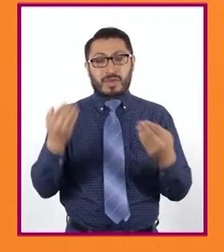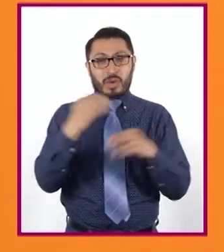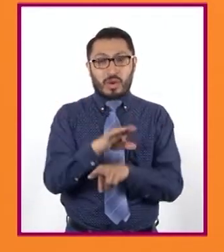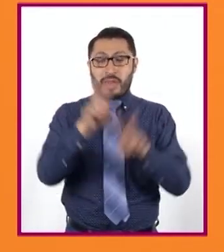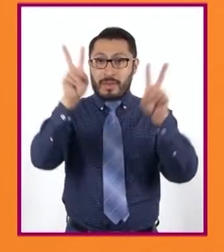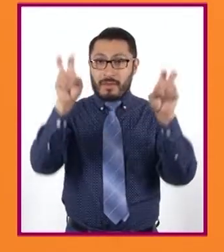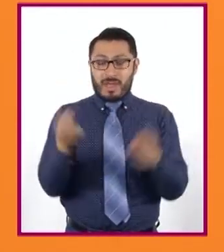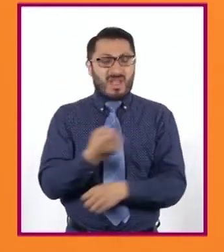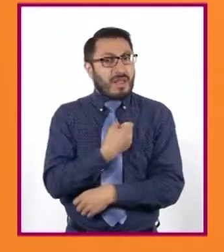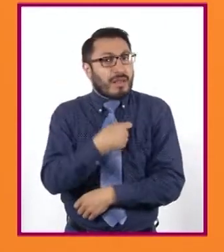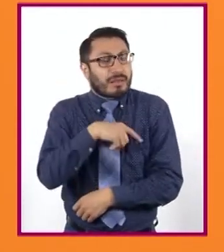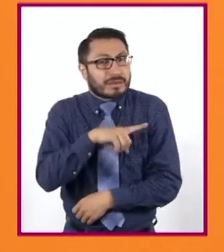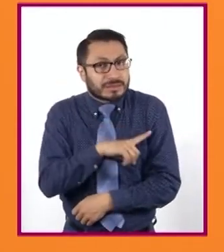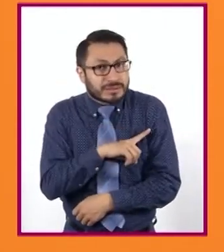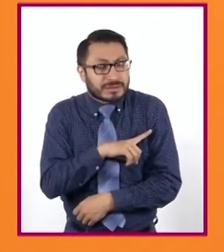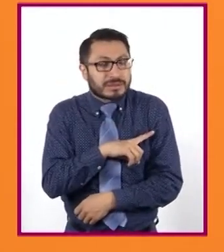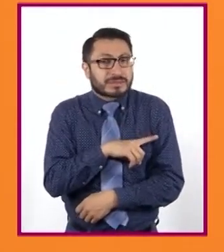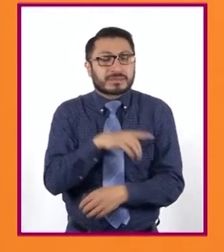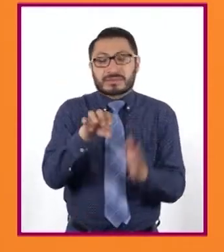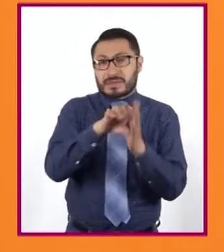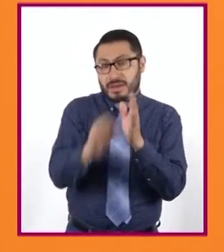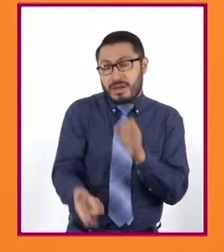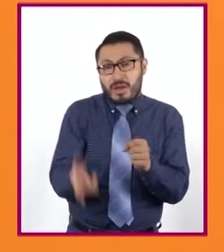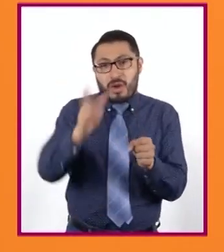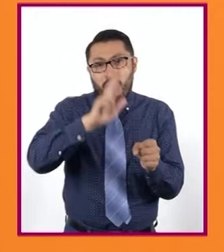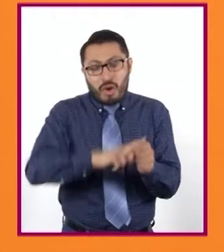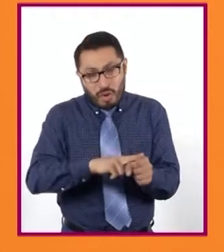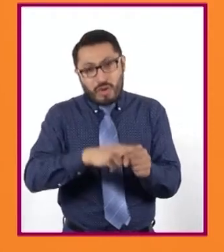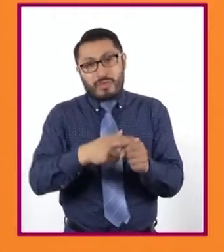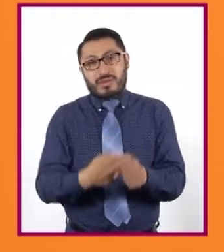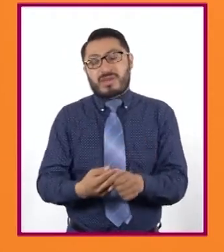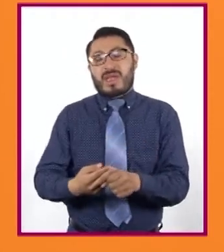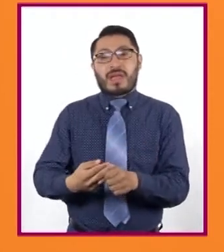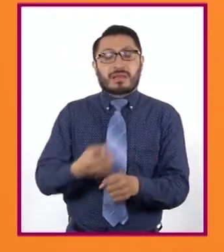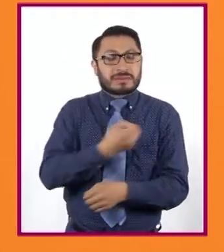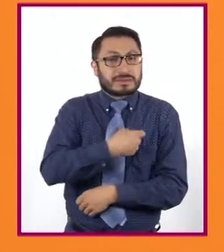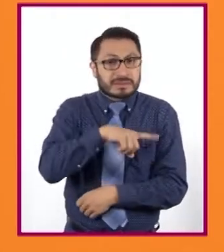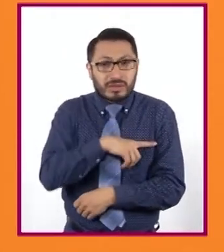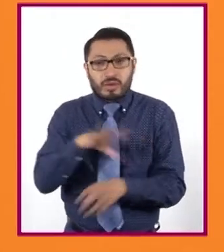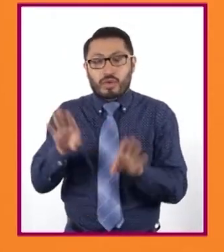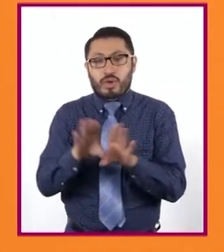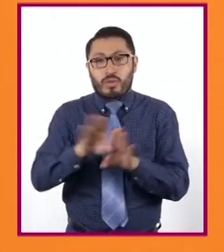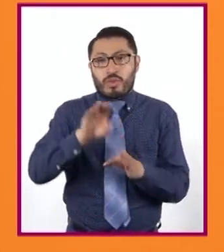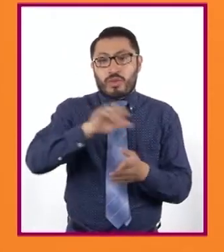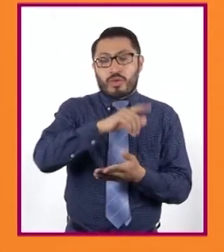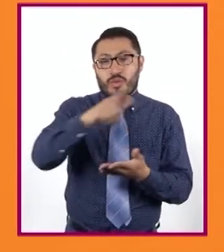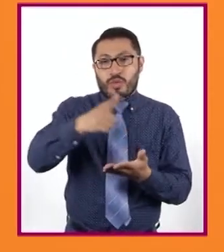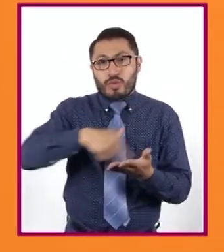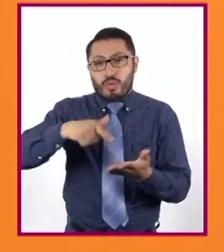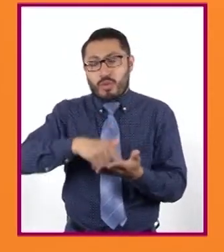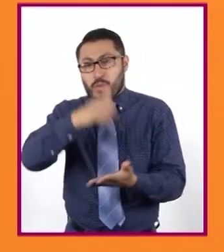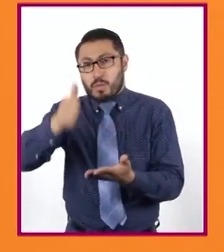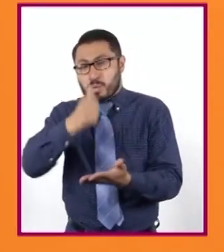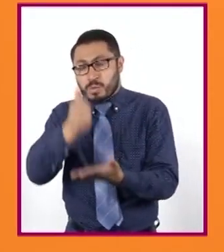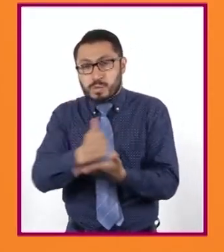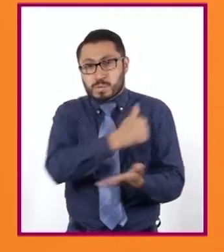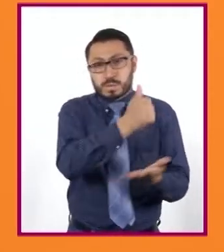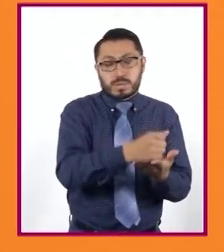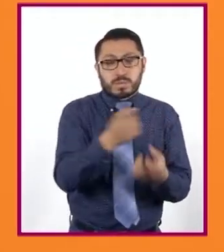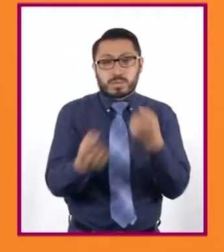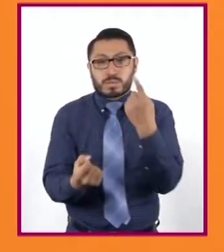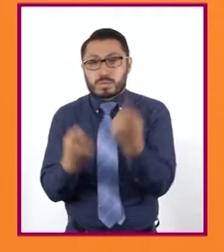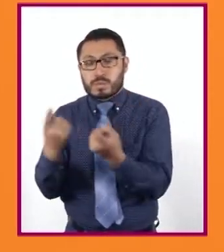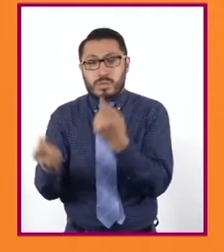ejemplo, la distribución de hospitales y clínicas de salud se concentra en zonas urbanas y en algunas regiones ubicadas en